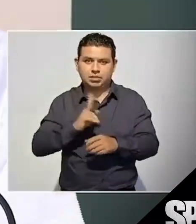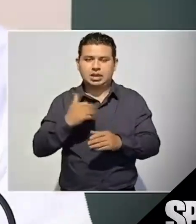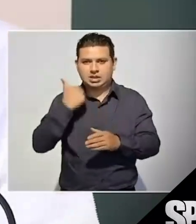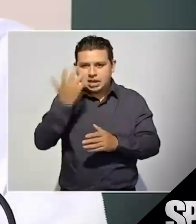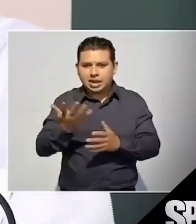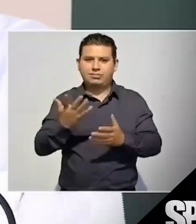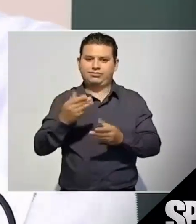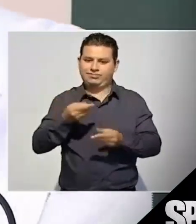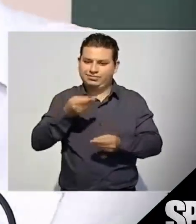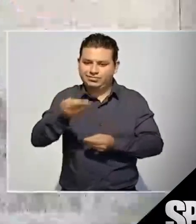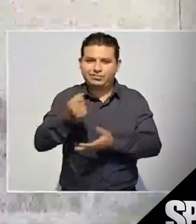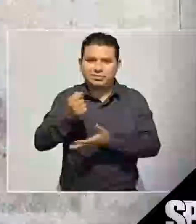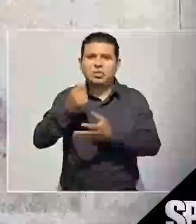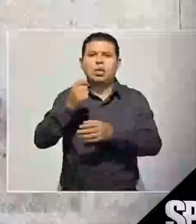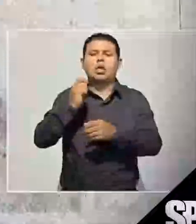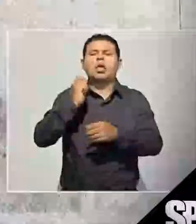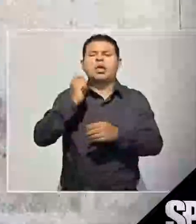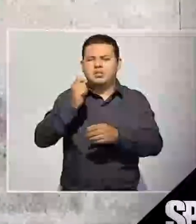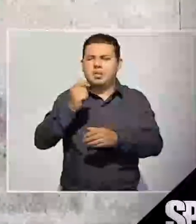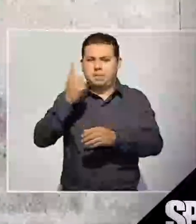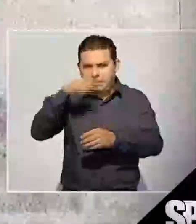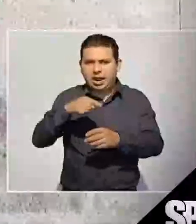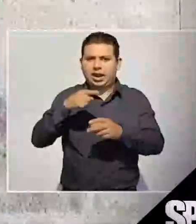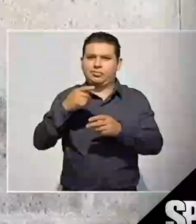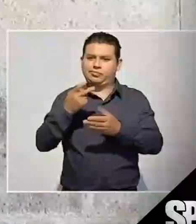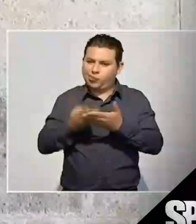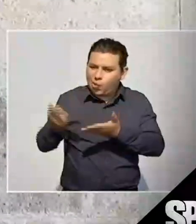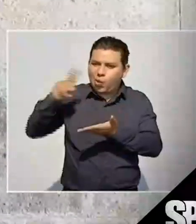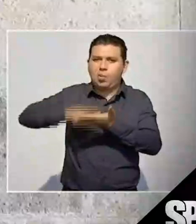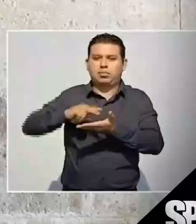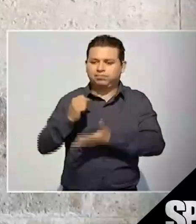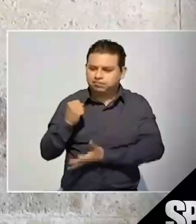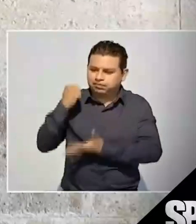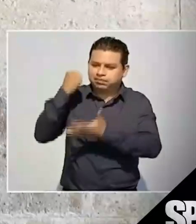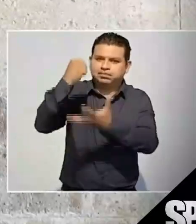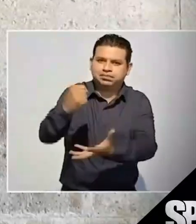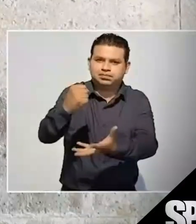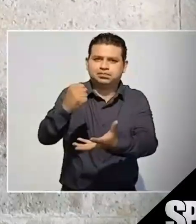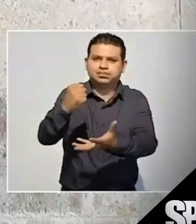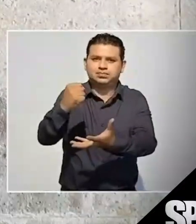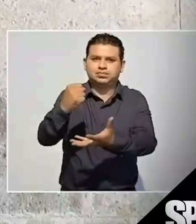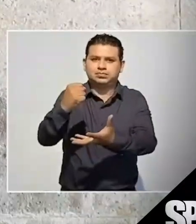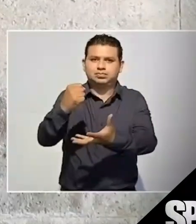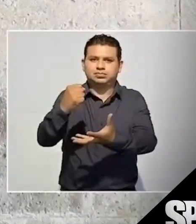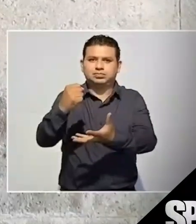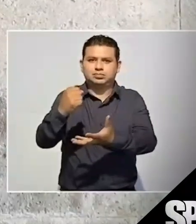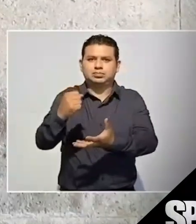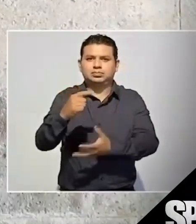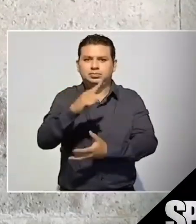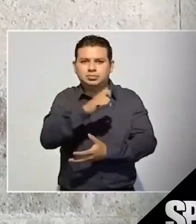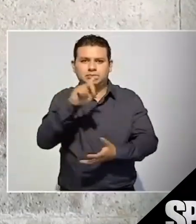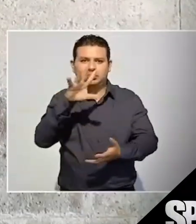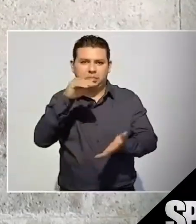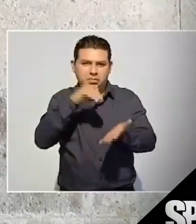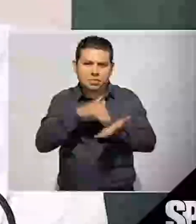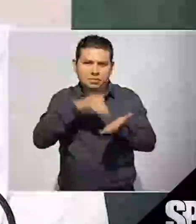para el 2024, adultos mayores de 65 años reciban del gobierno federal 6 mil pesos. Recordando